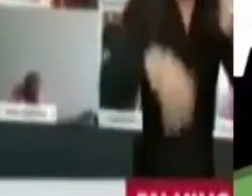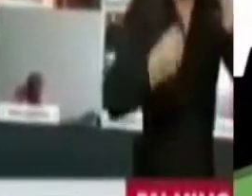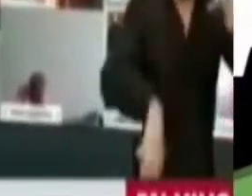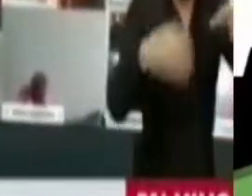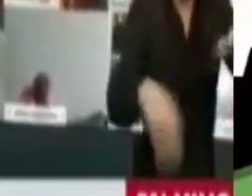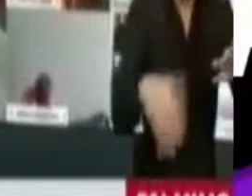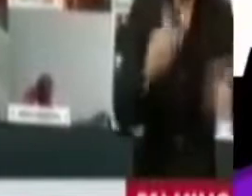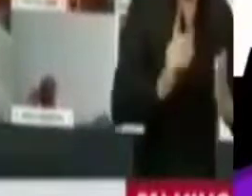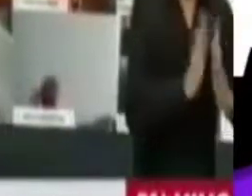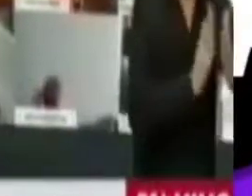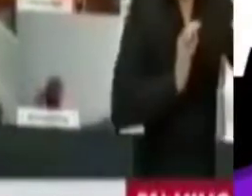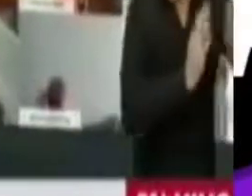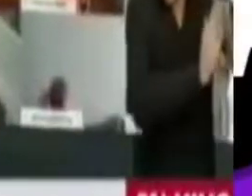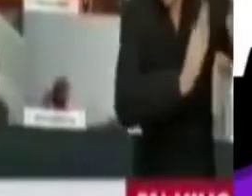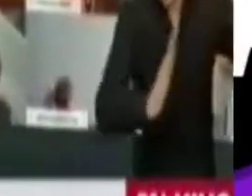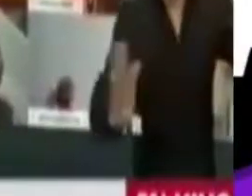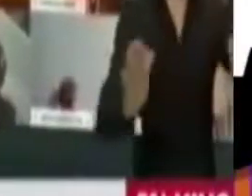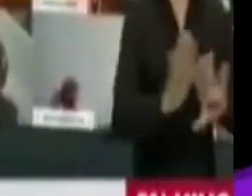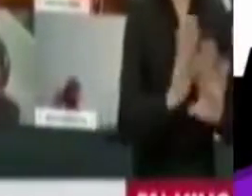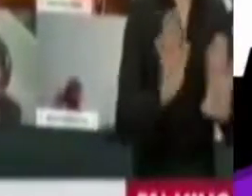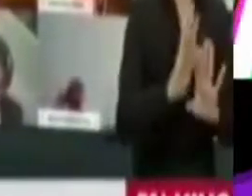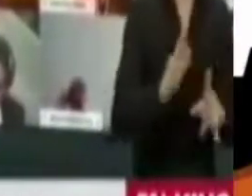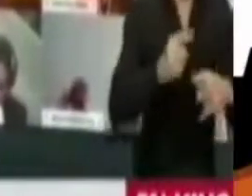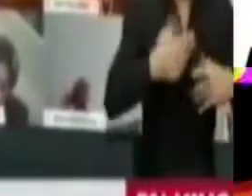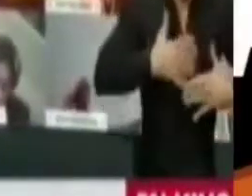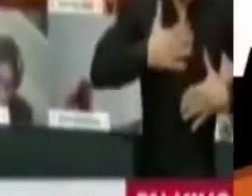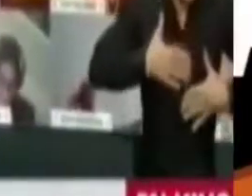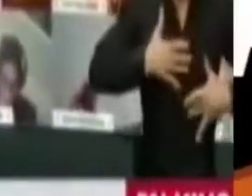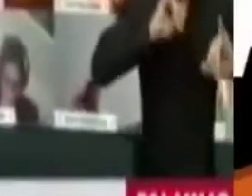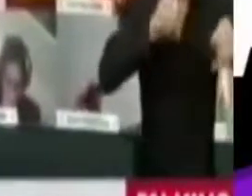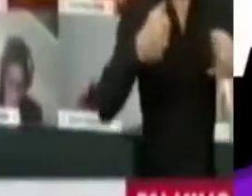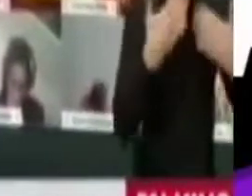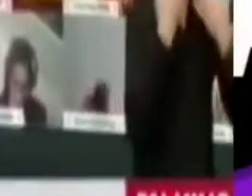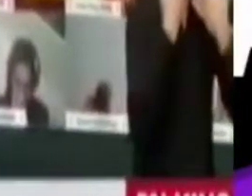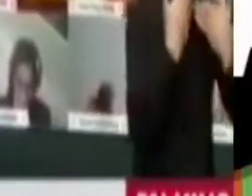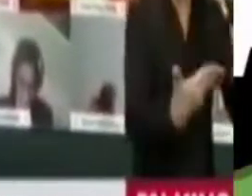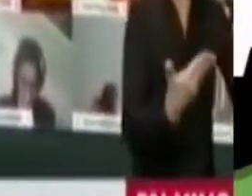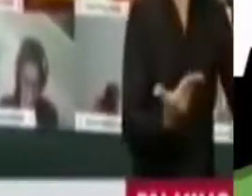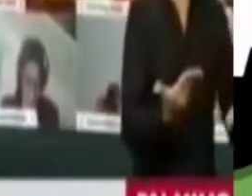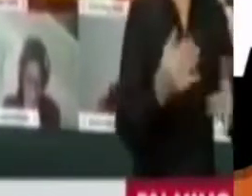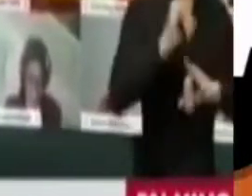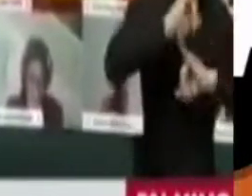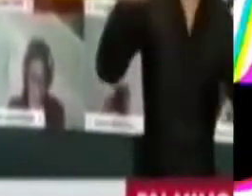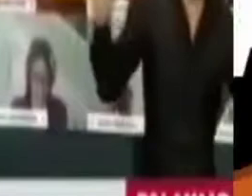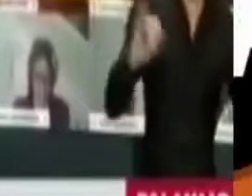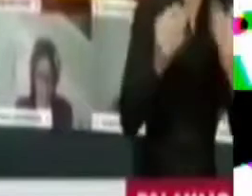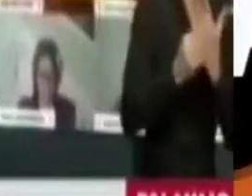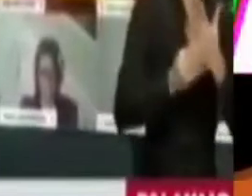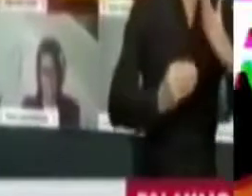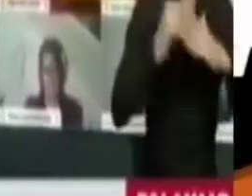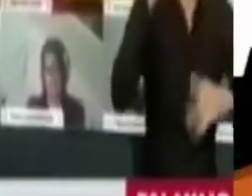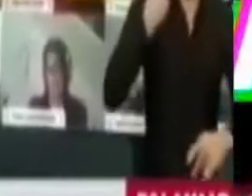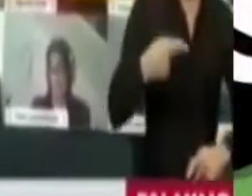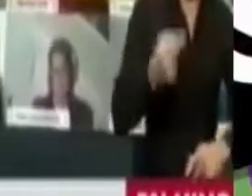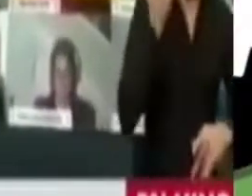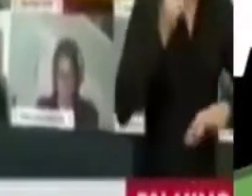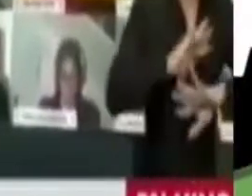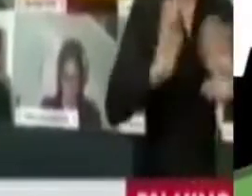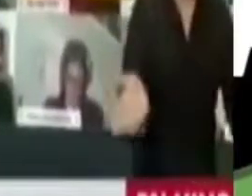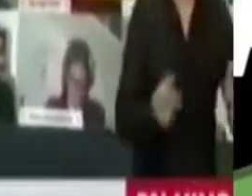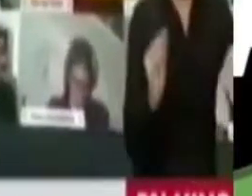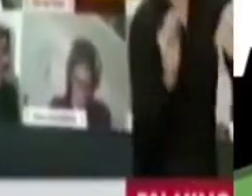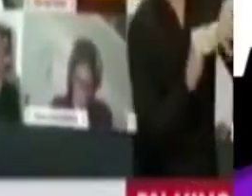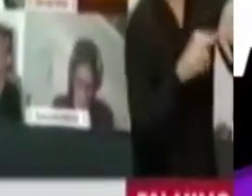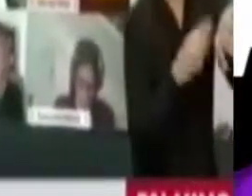a votación, y asimismo, digamos, bueno, tampoco era tan grave, ¿no?, el párrafo anterior. Pero